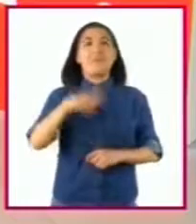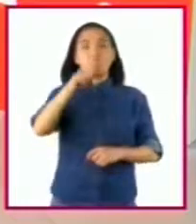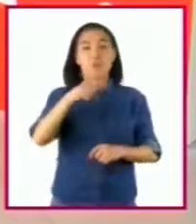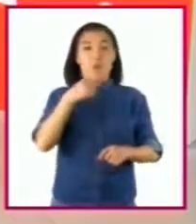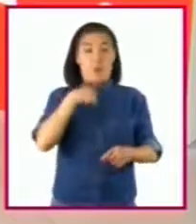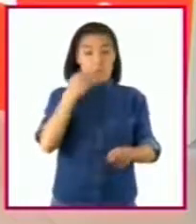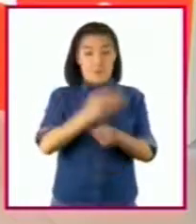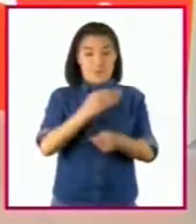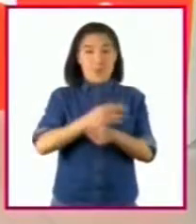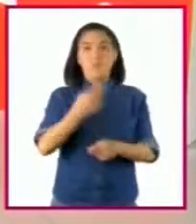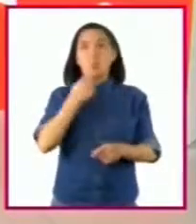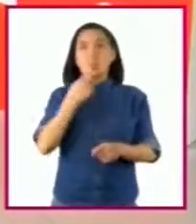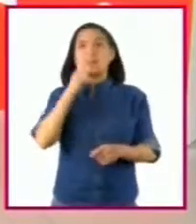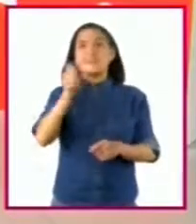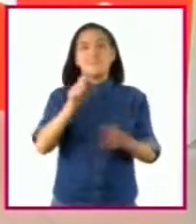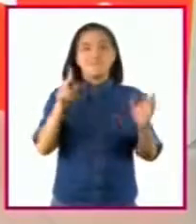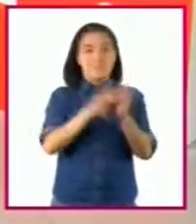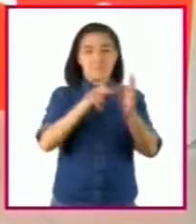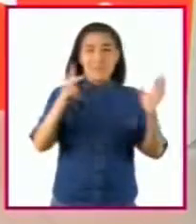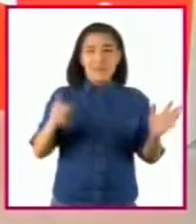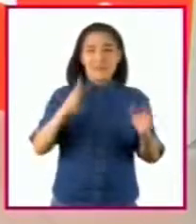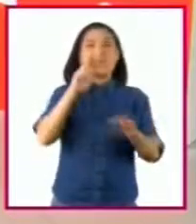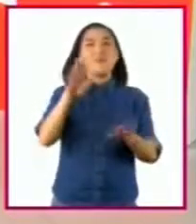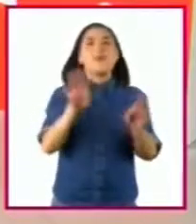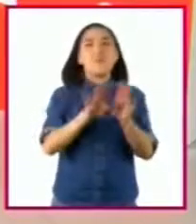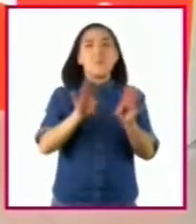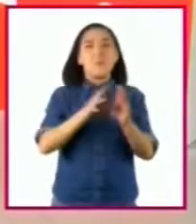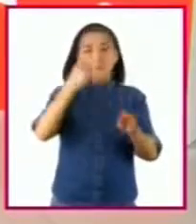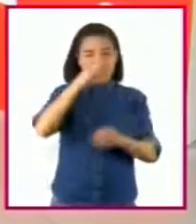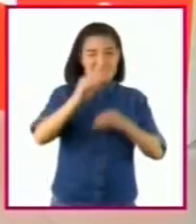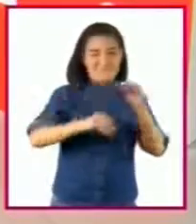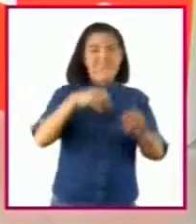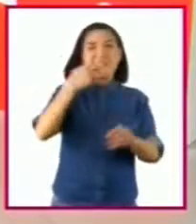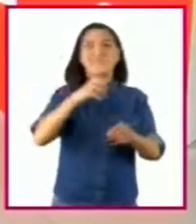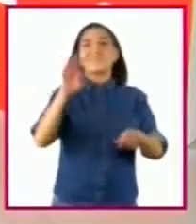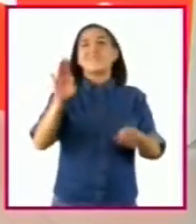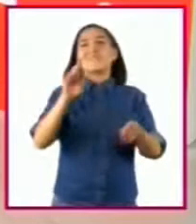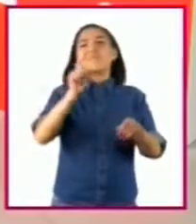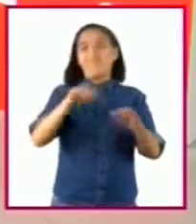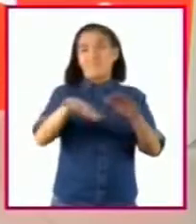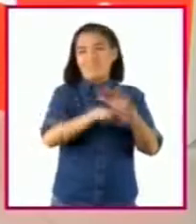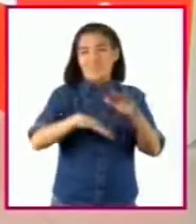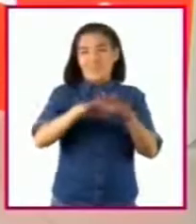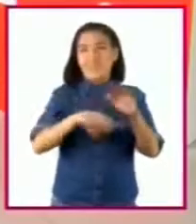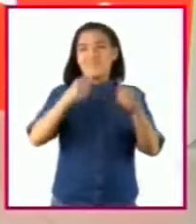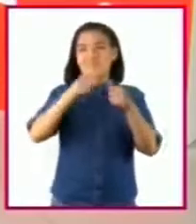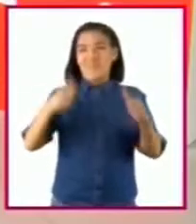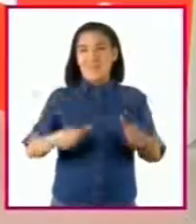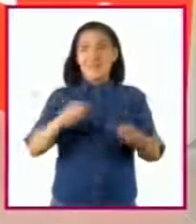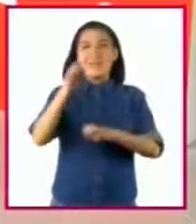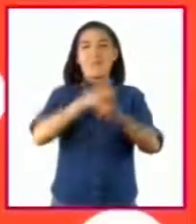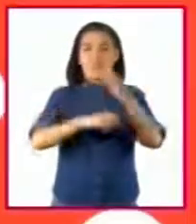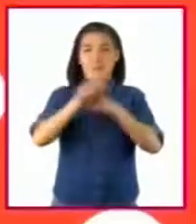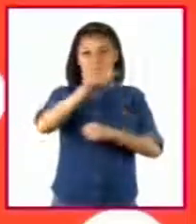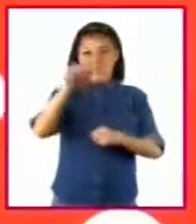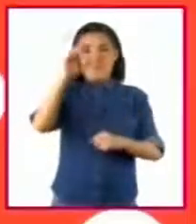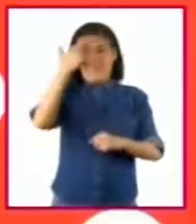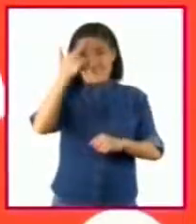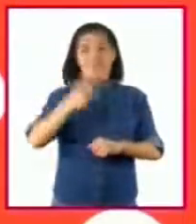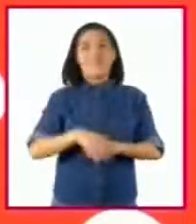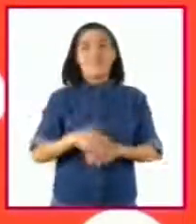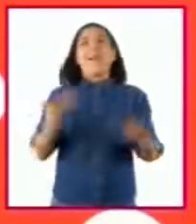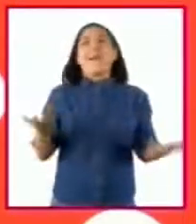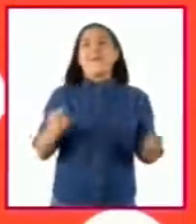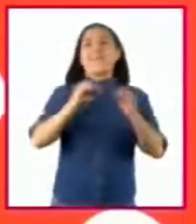periódico para formar una estructura que contenga elementos básicos de las artes visuales. ¿Los recuerdas?